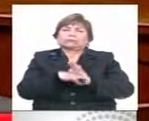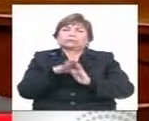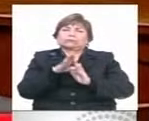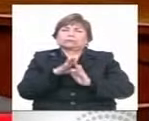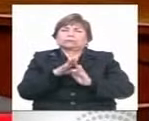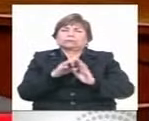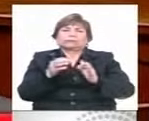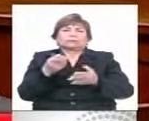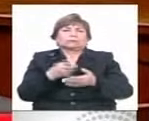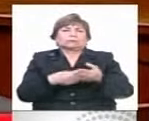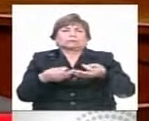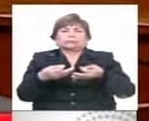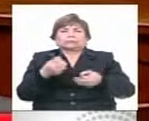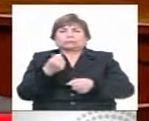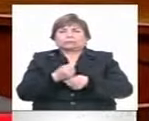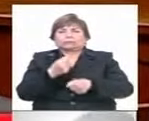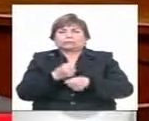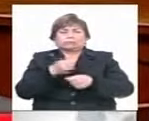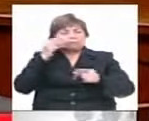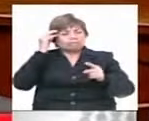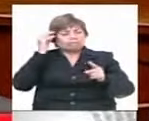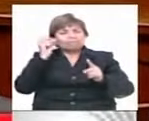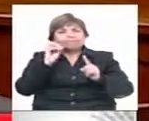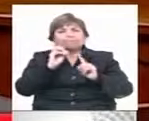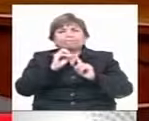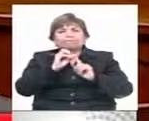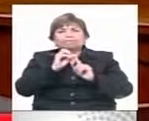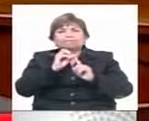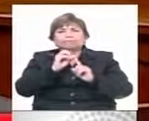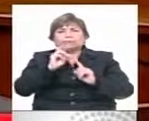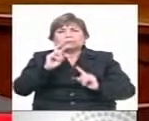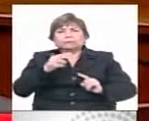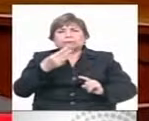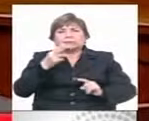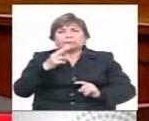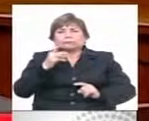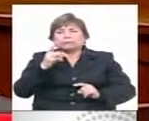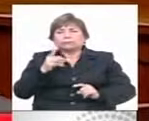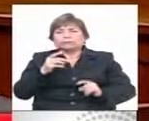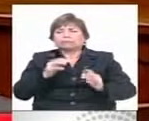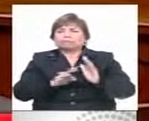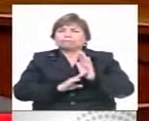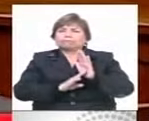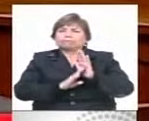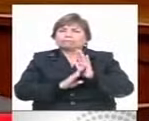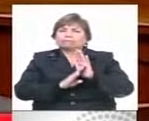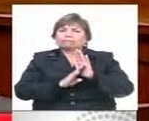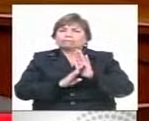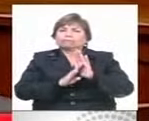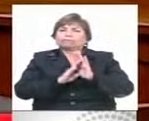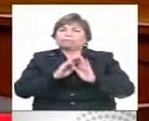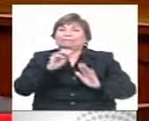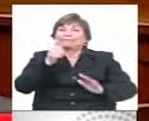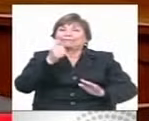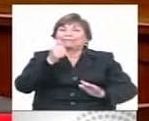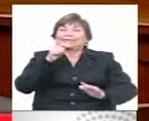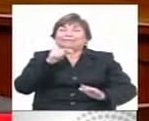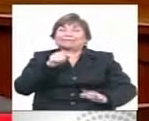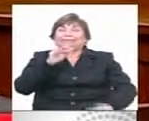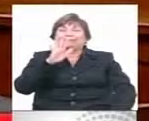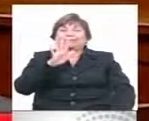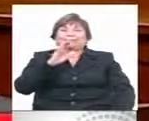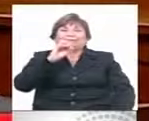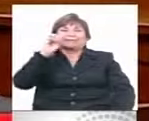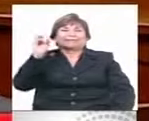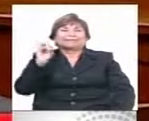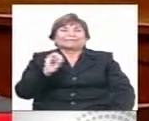generación de empleo. Nuestro objetivo es que para el 2021 crezcamos más del